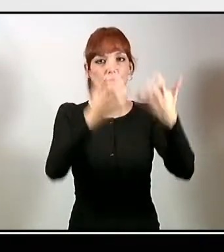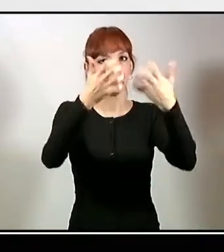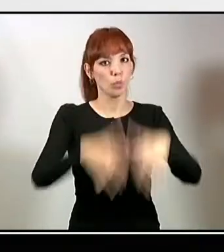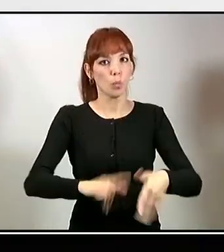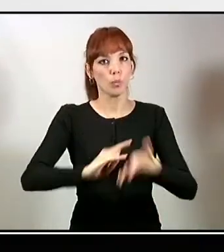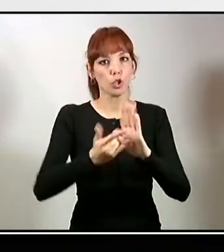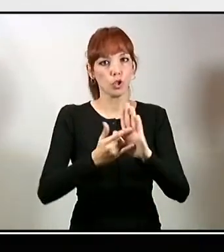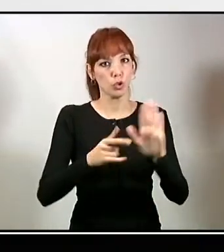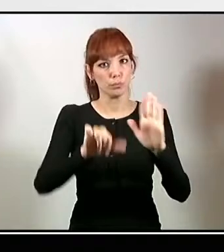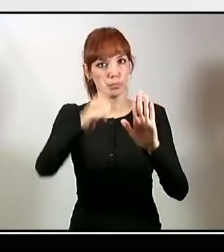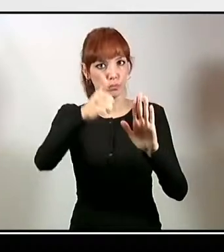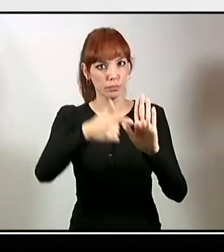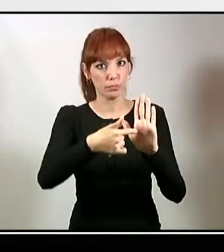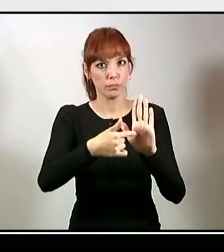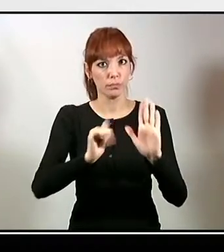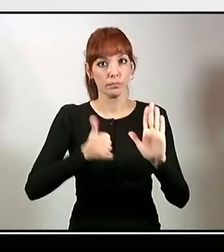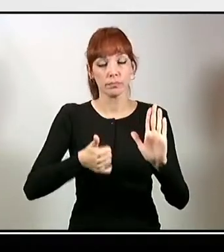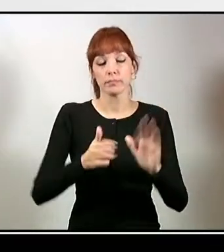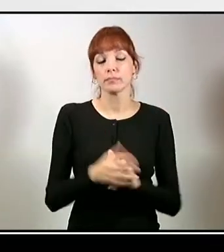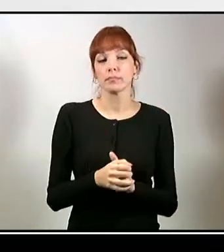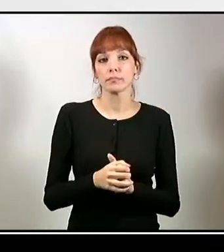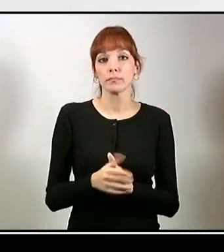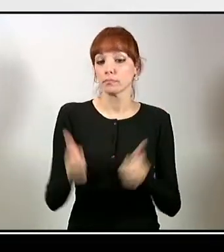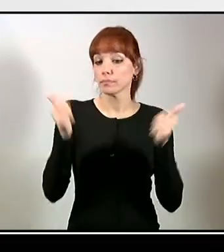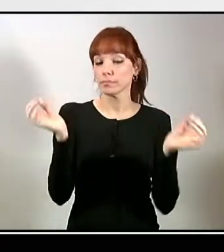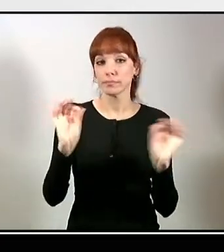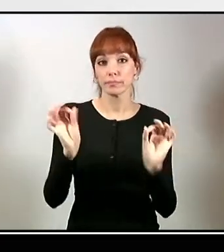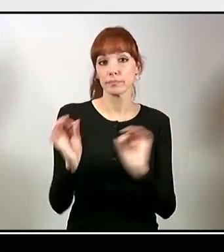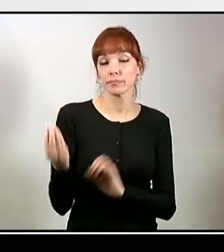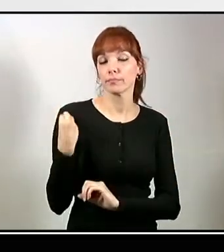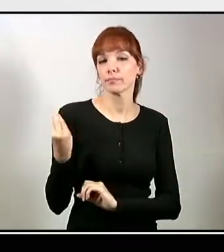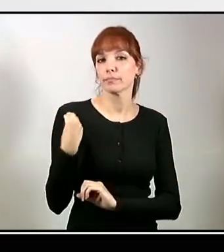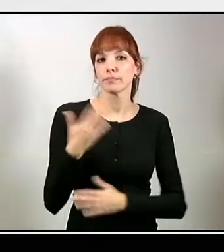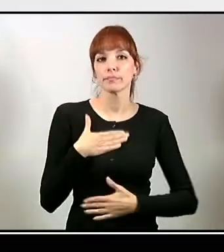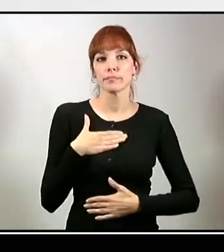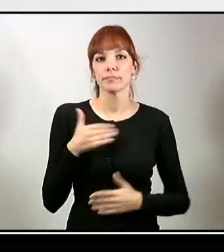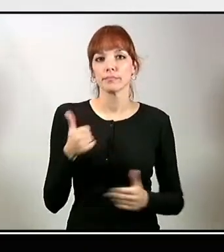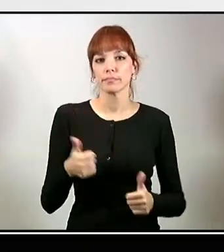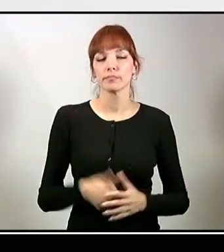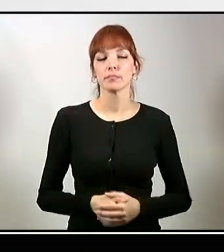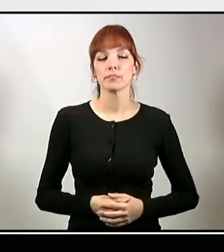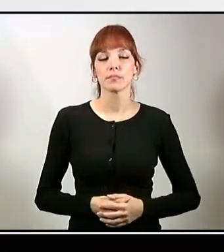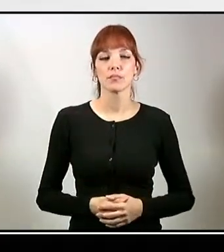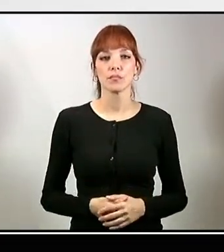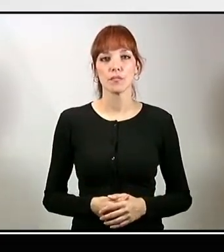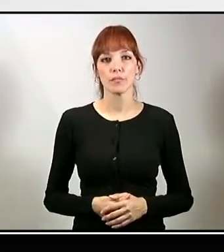proyecto. Sin más, me pongo a vuestra disposición para cualquier pregunta que haya.